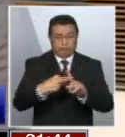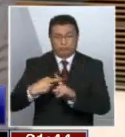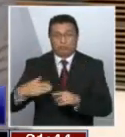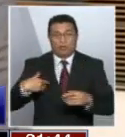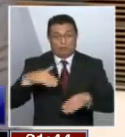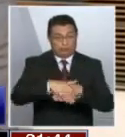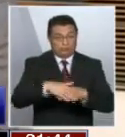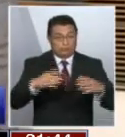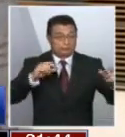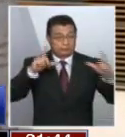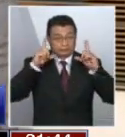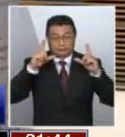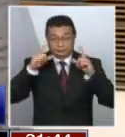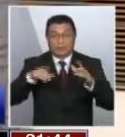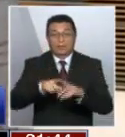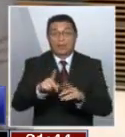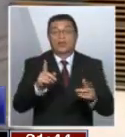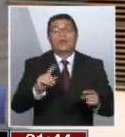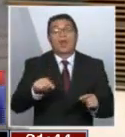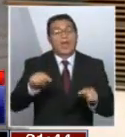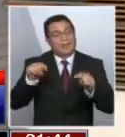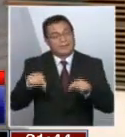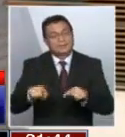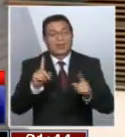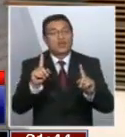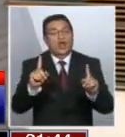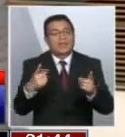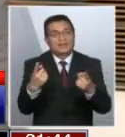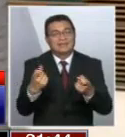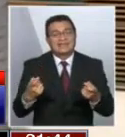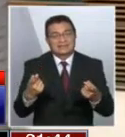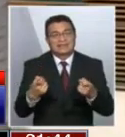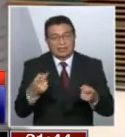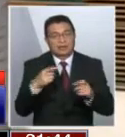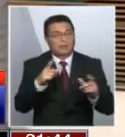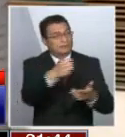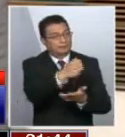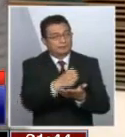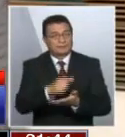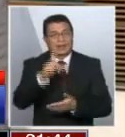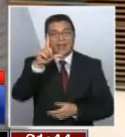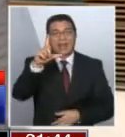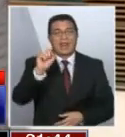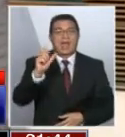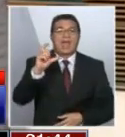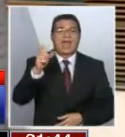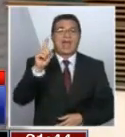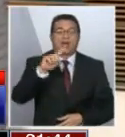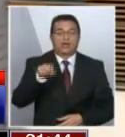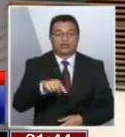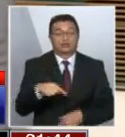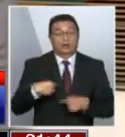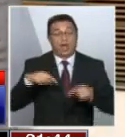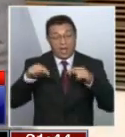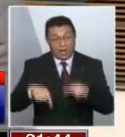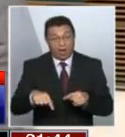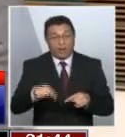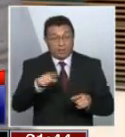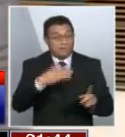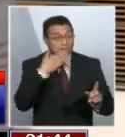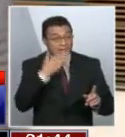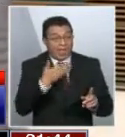diputado... Y efectivamente se hace innecesaria la exigencia de Ricardo Lagos. Ahora, el que esté hablando de